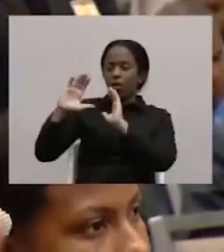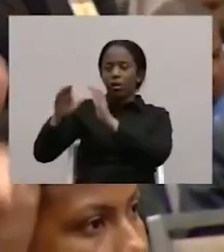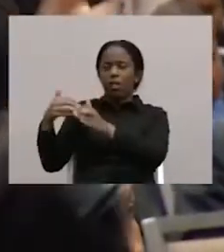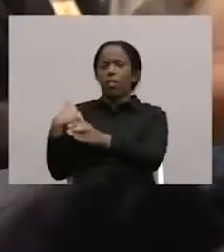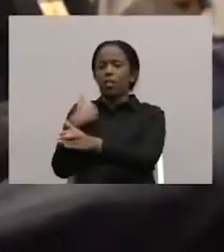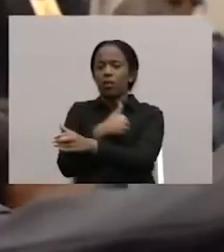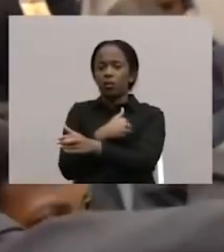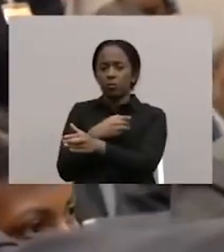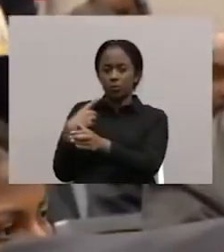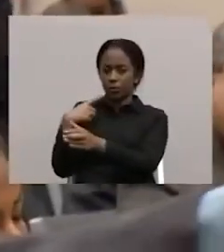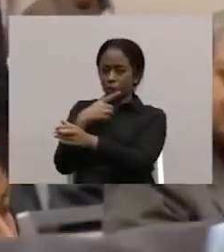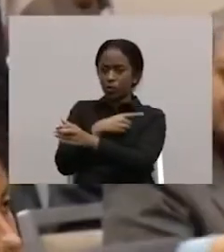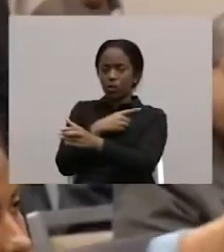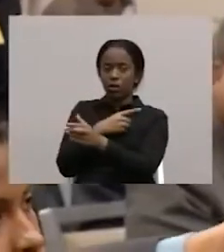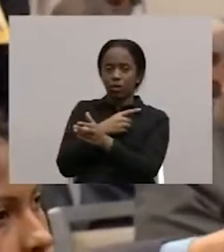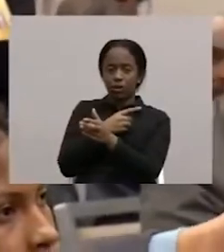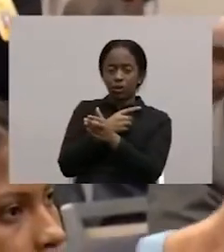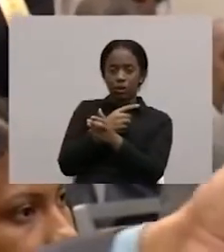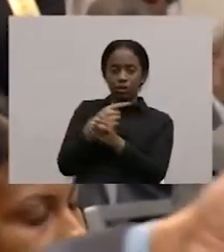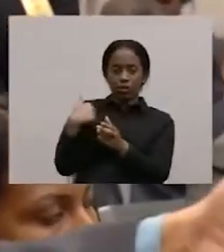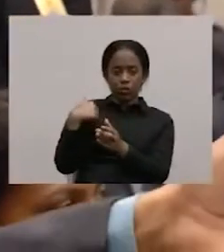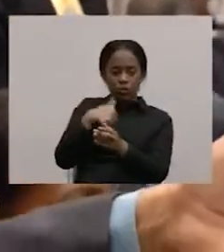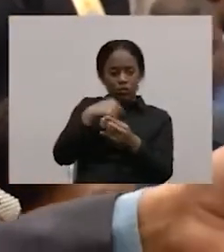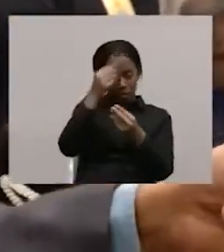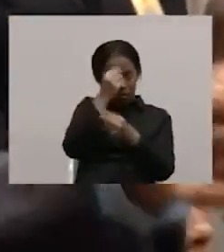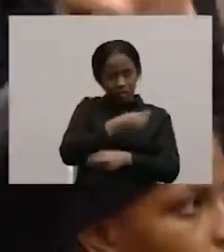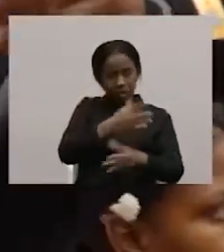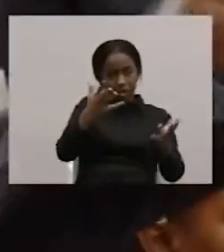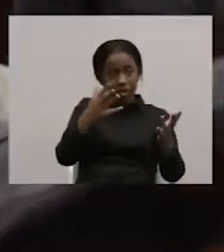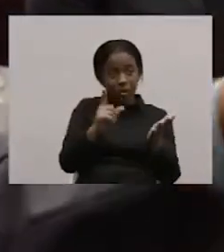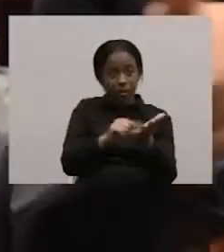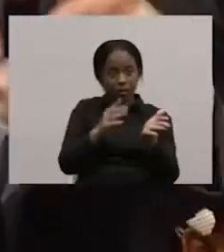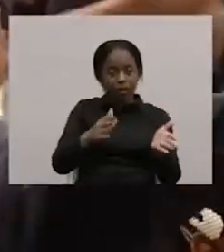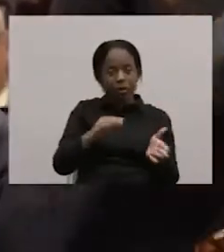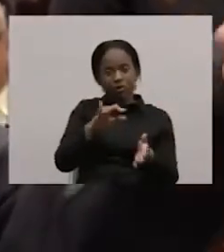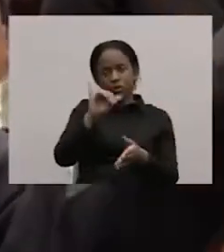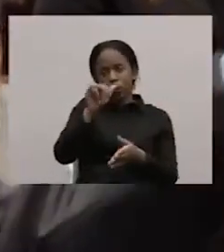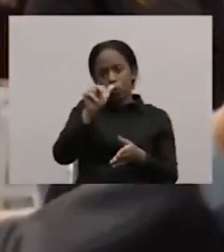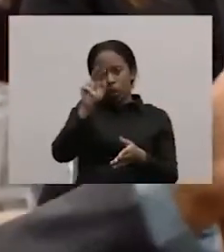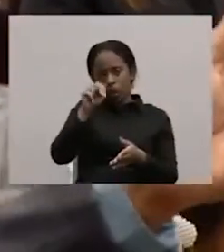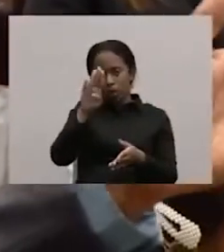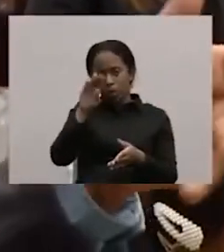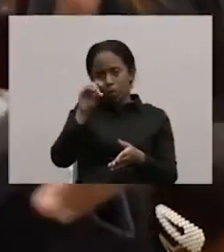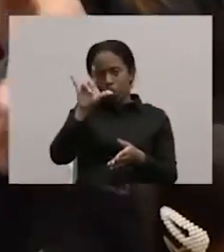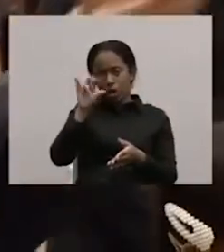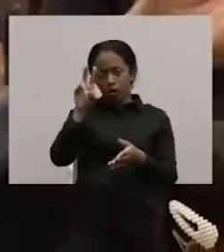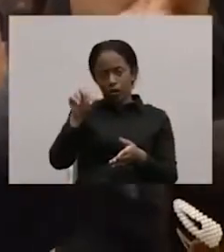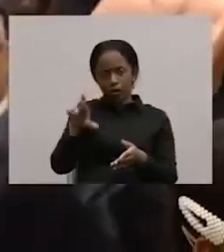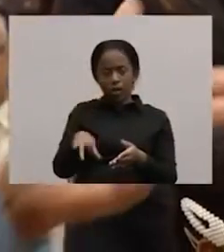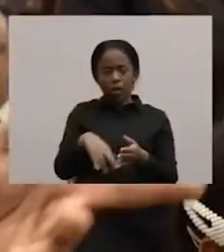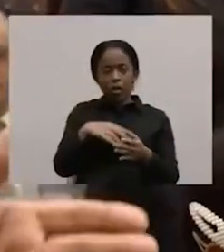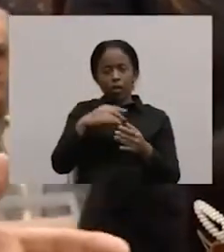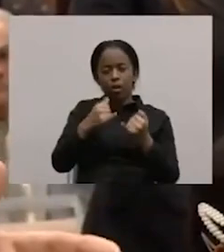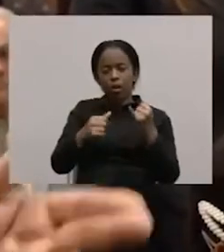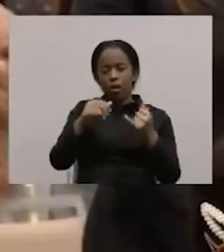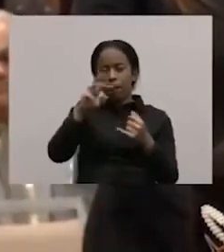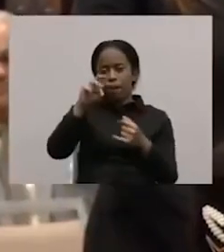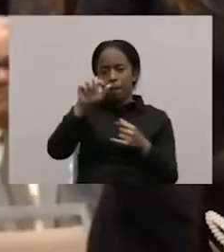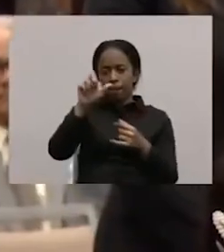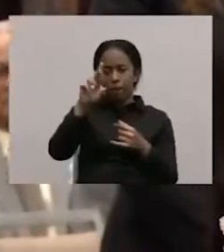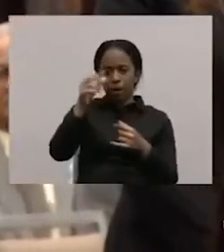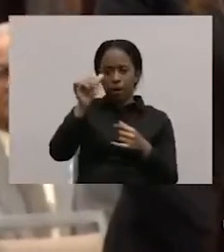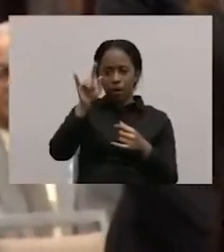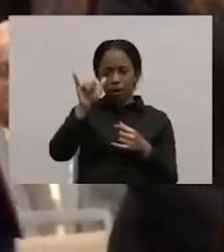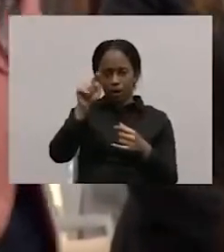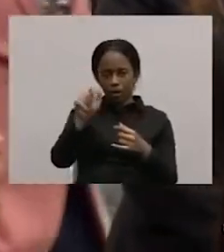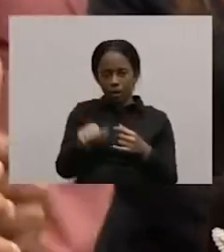le dijimos a los que nos adversaban, los periodistas, Juan Bolívar Díaz y ese grupo, Margarita Cordero,